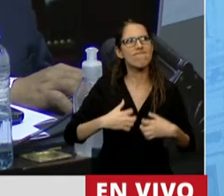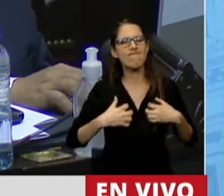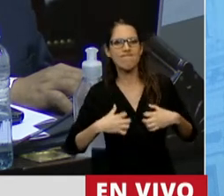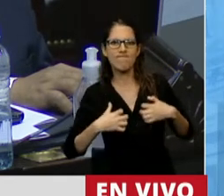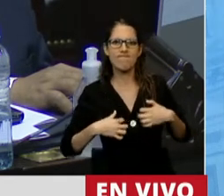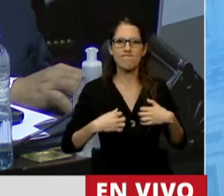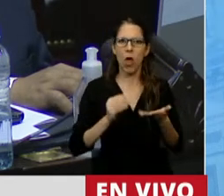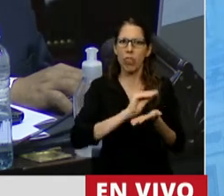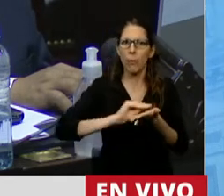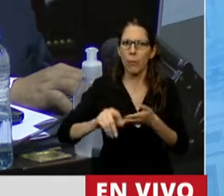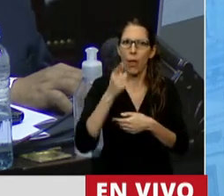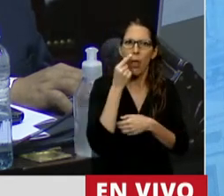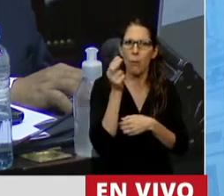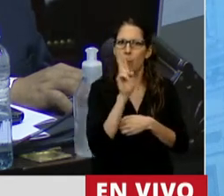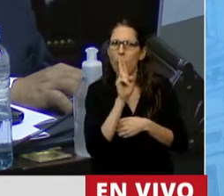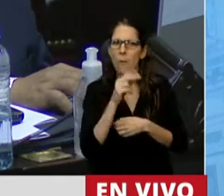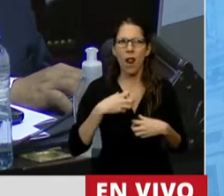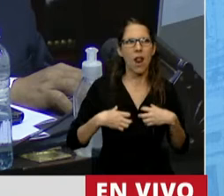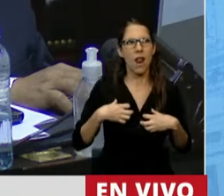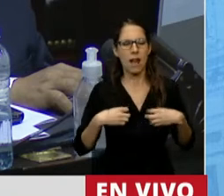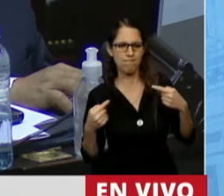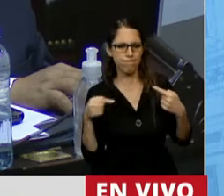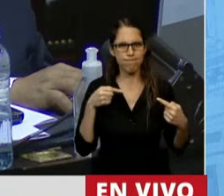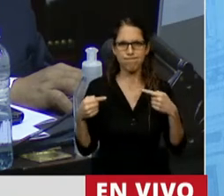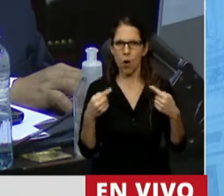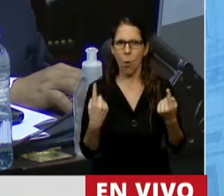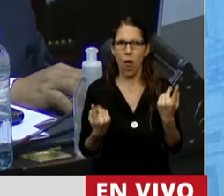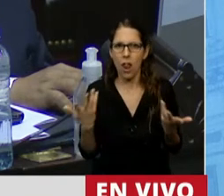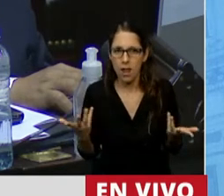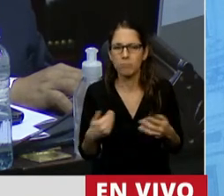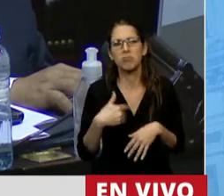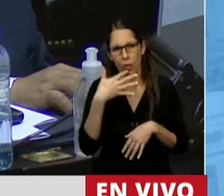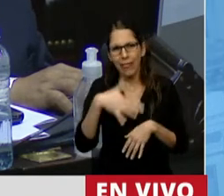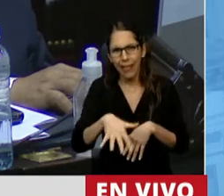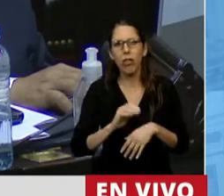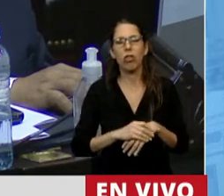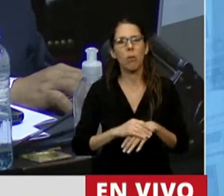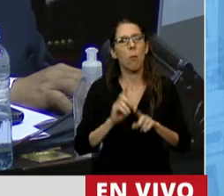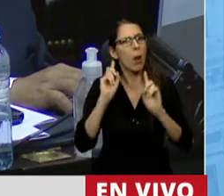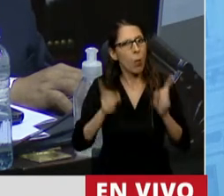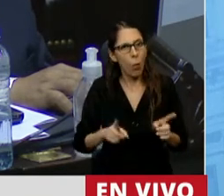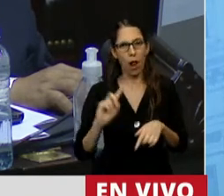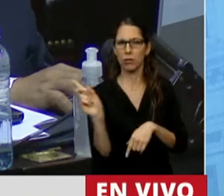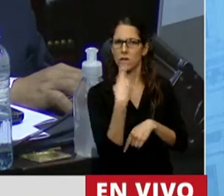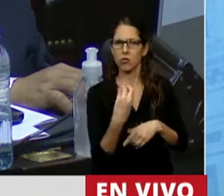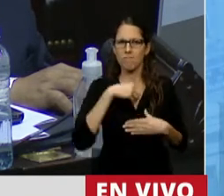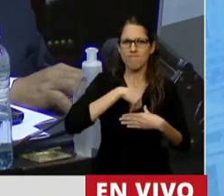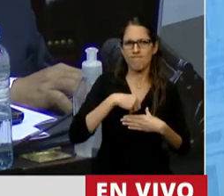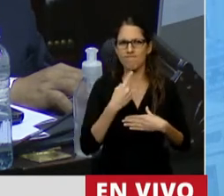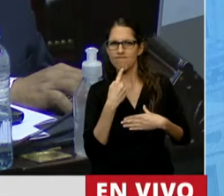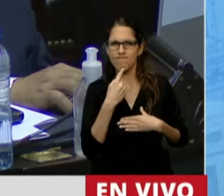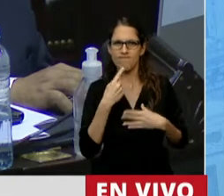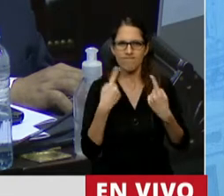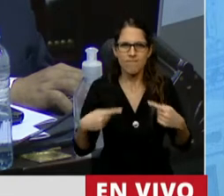los diputados y diputadas ocasionan. Pero por más que los tengamos y enfrentemos